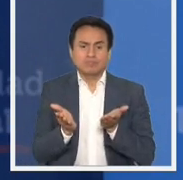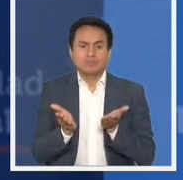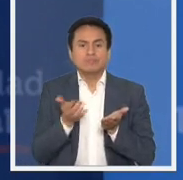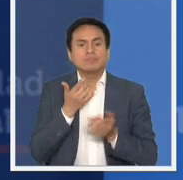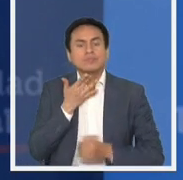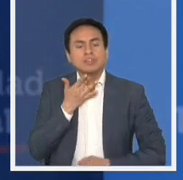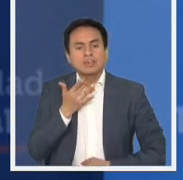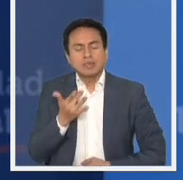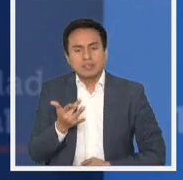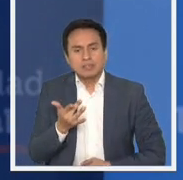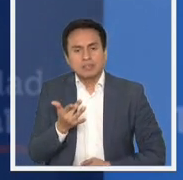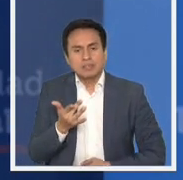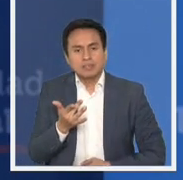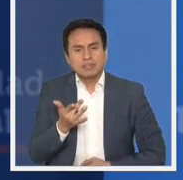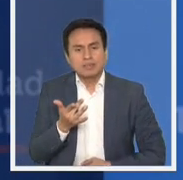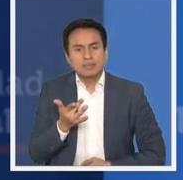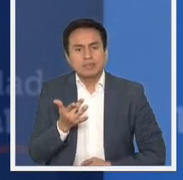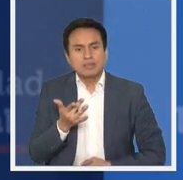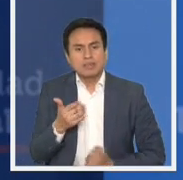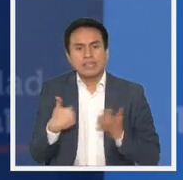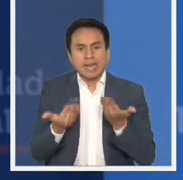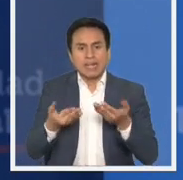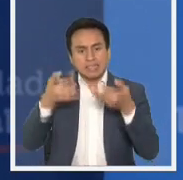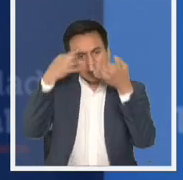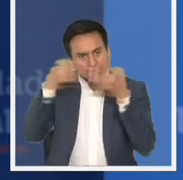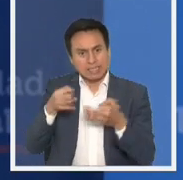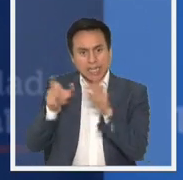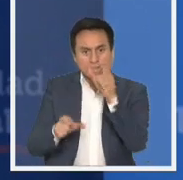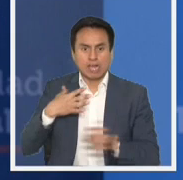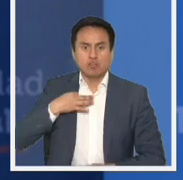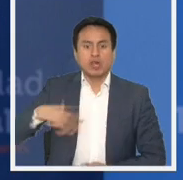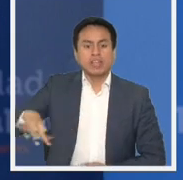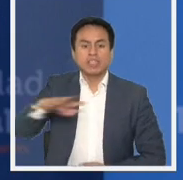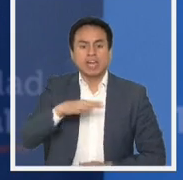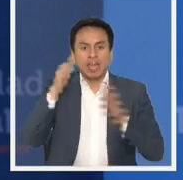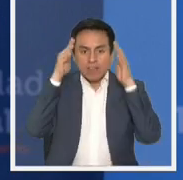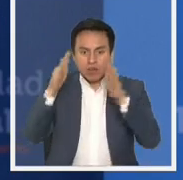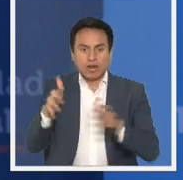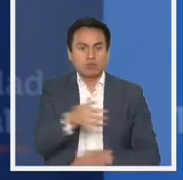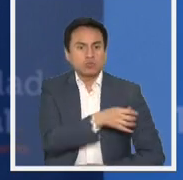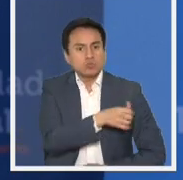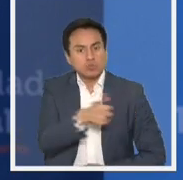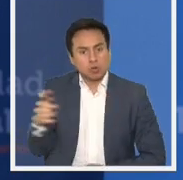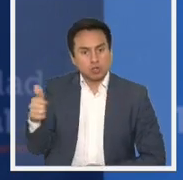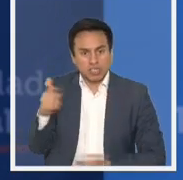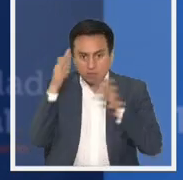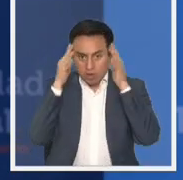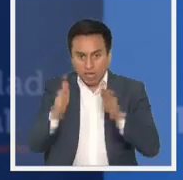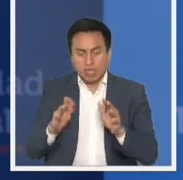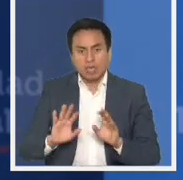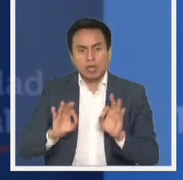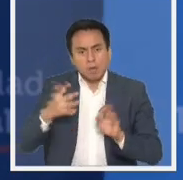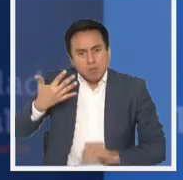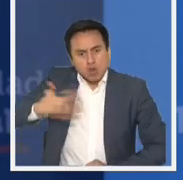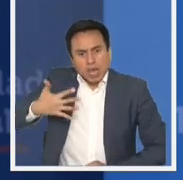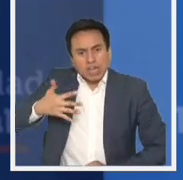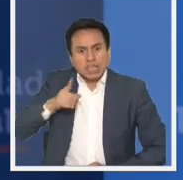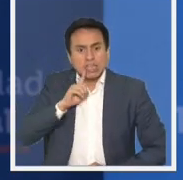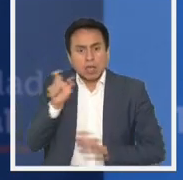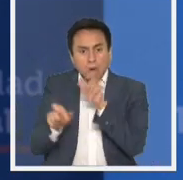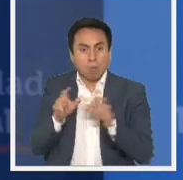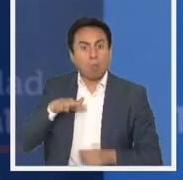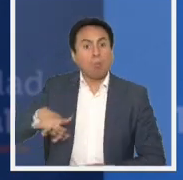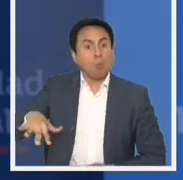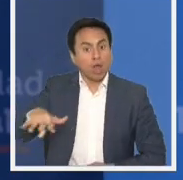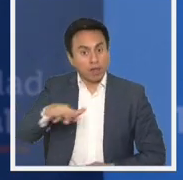a que para entregarle certeza a la ciudadanía para poder enfocarnos todos en las prioridades que tiene nuestro